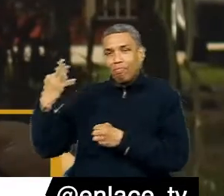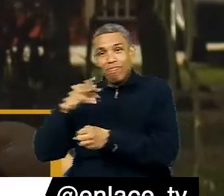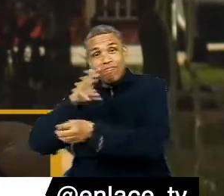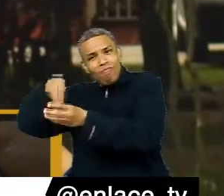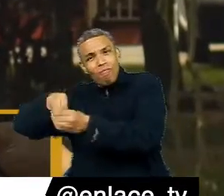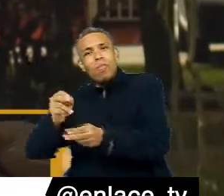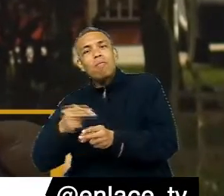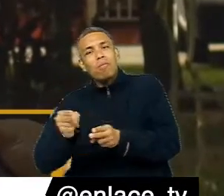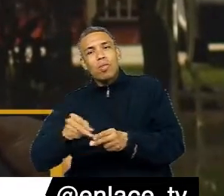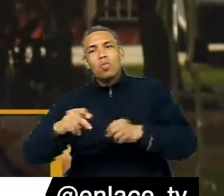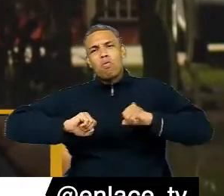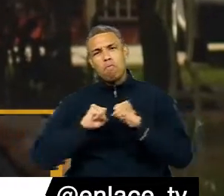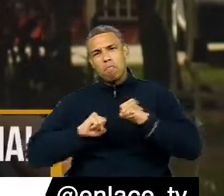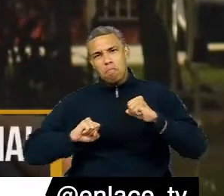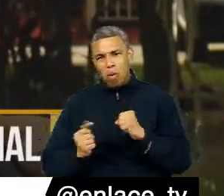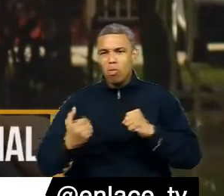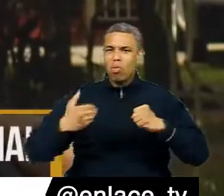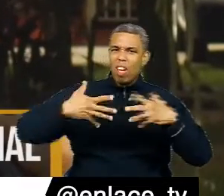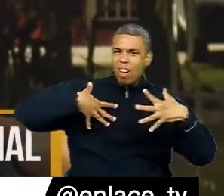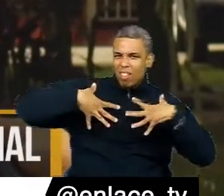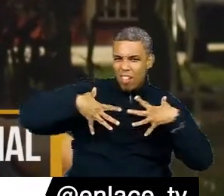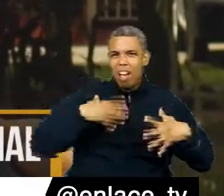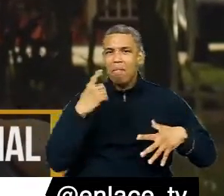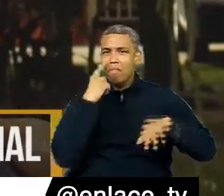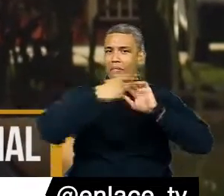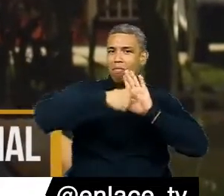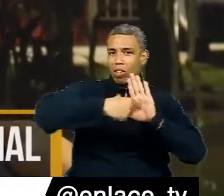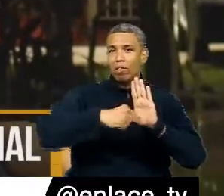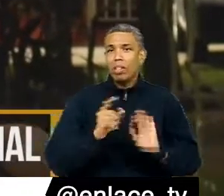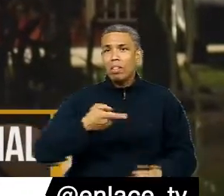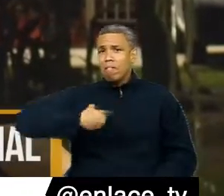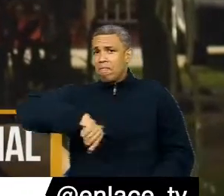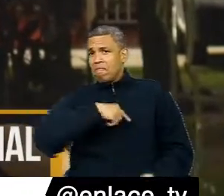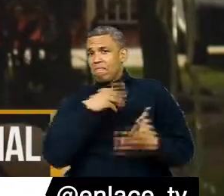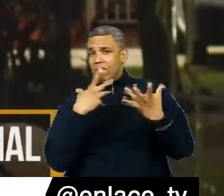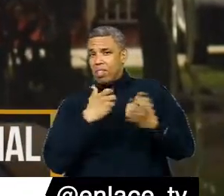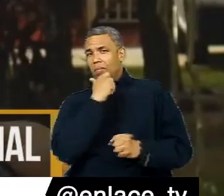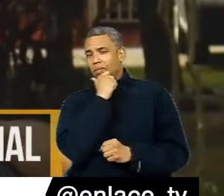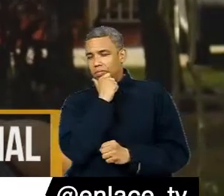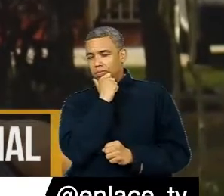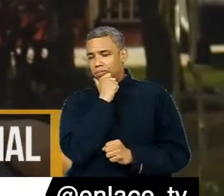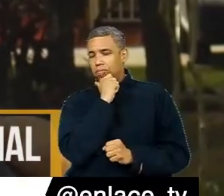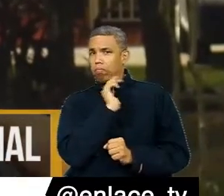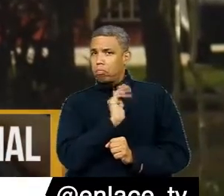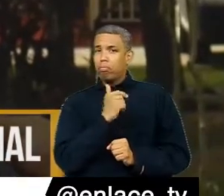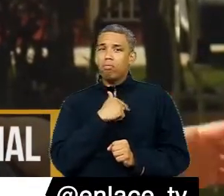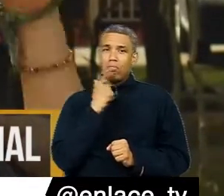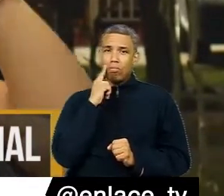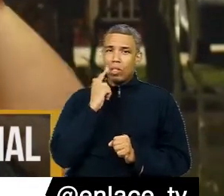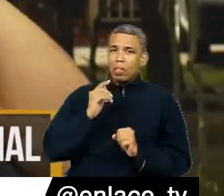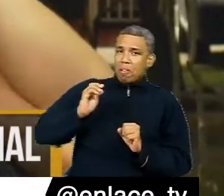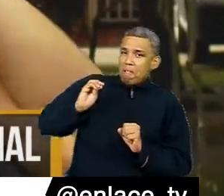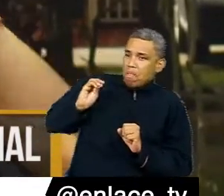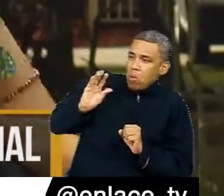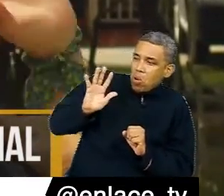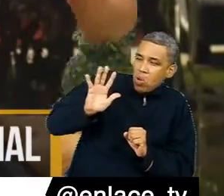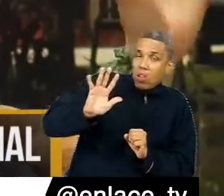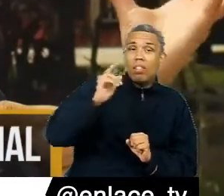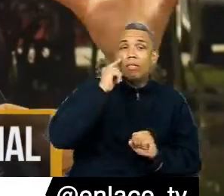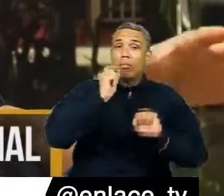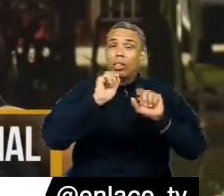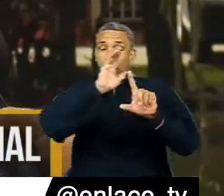interesante agregar un valor audiovisual. Entonces cogimos este recurso audiovisual y terminamos la